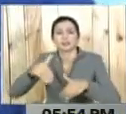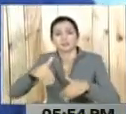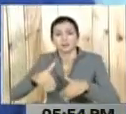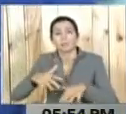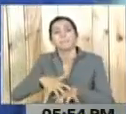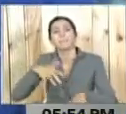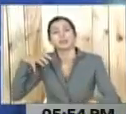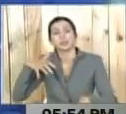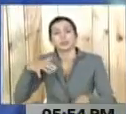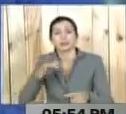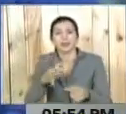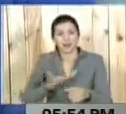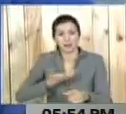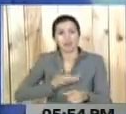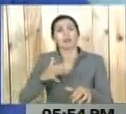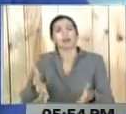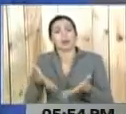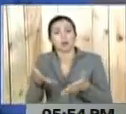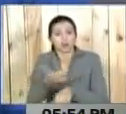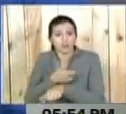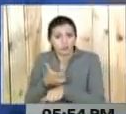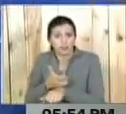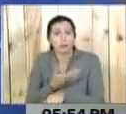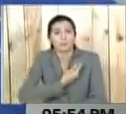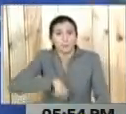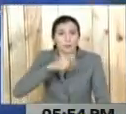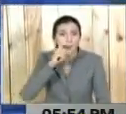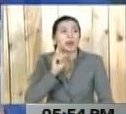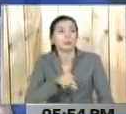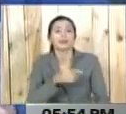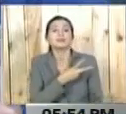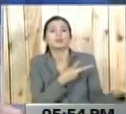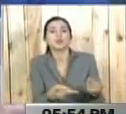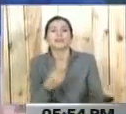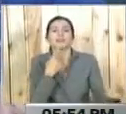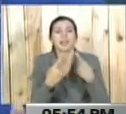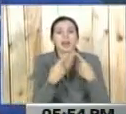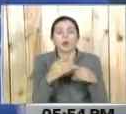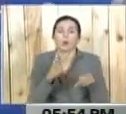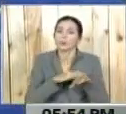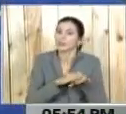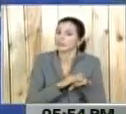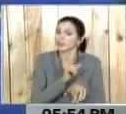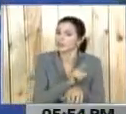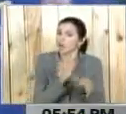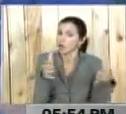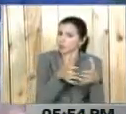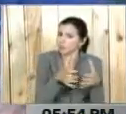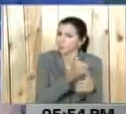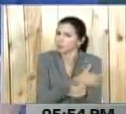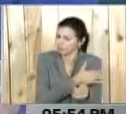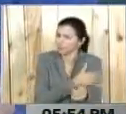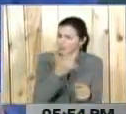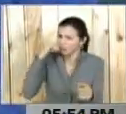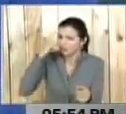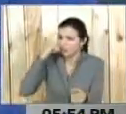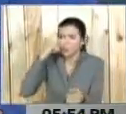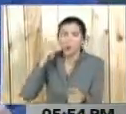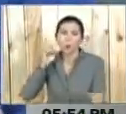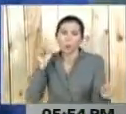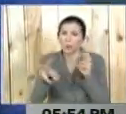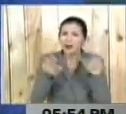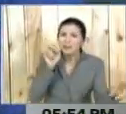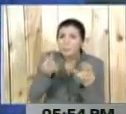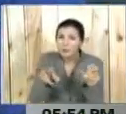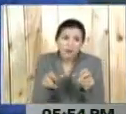8 de diciembre del año 2013. El presidente llamó al diálogo precisamente cuando un sector de la oposición asumió la guarimba como fórmula de protesta, que le